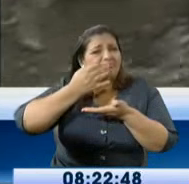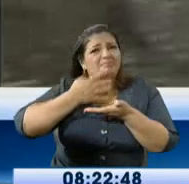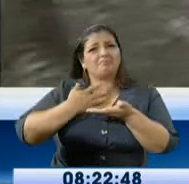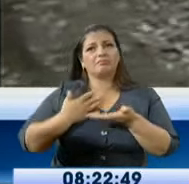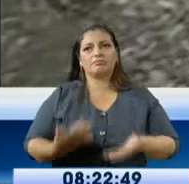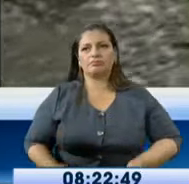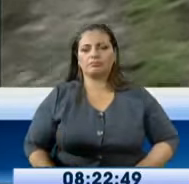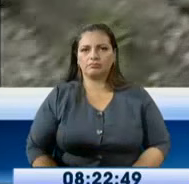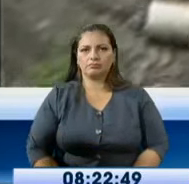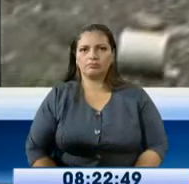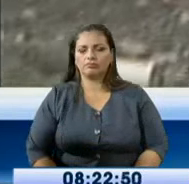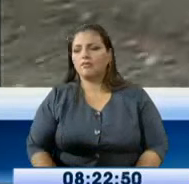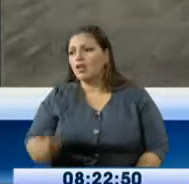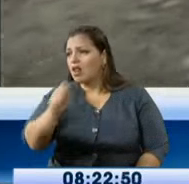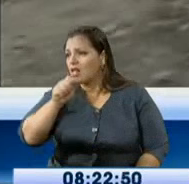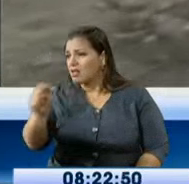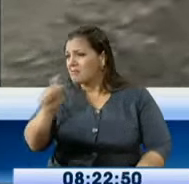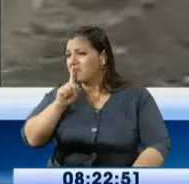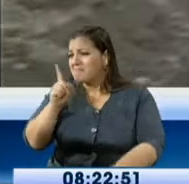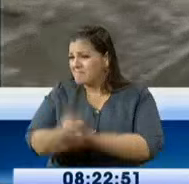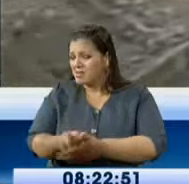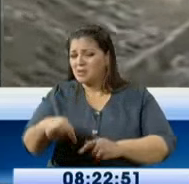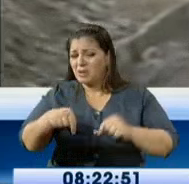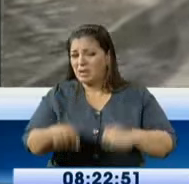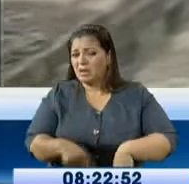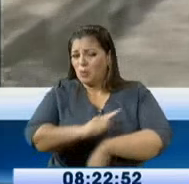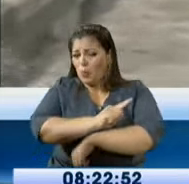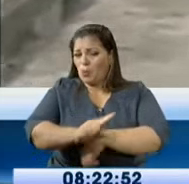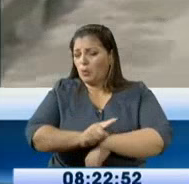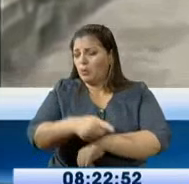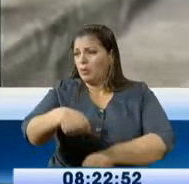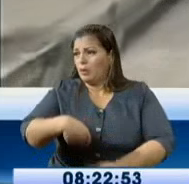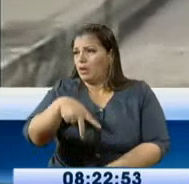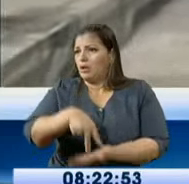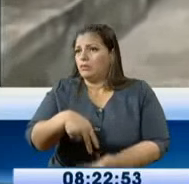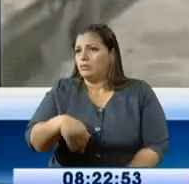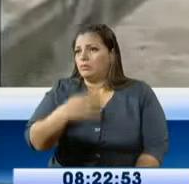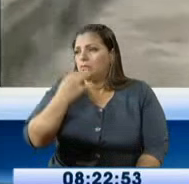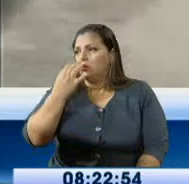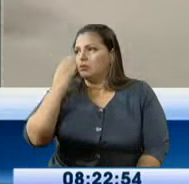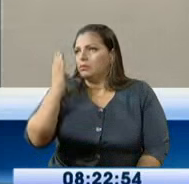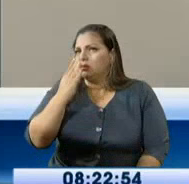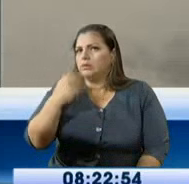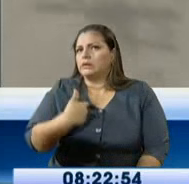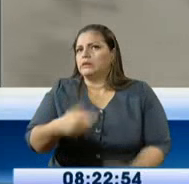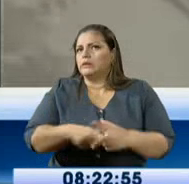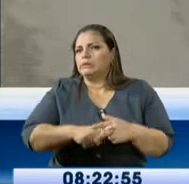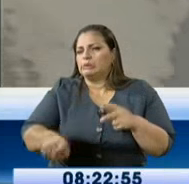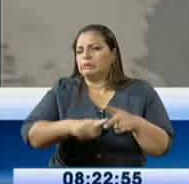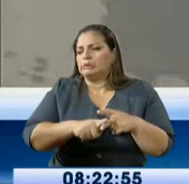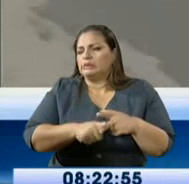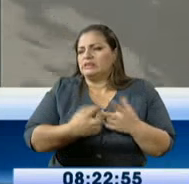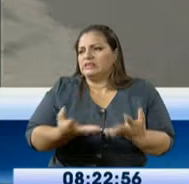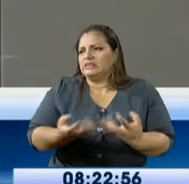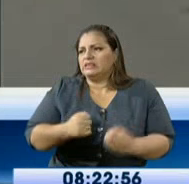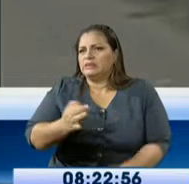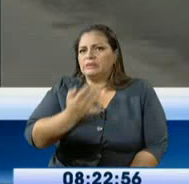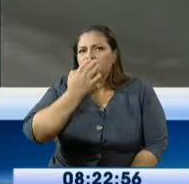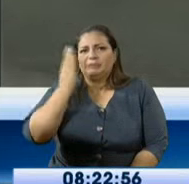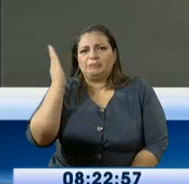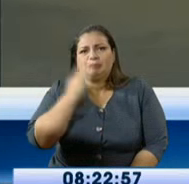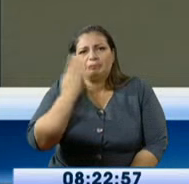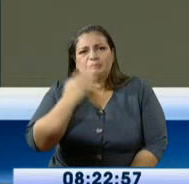salir corriendo, y aquí las personas obviamente tienen que convivir con esta contaminación, con esta afectación a la